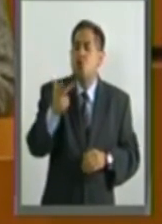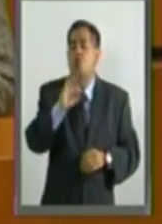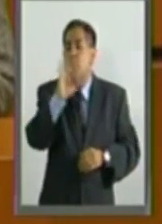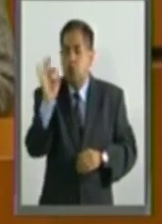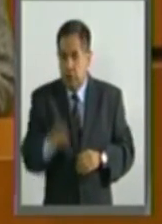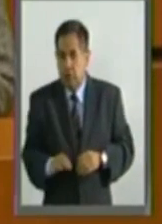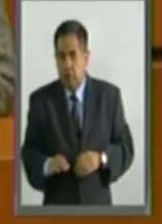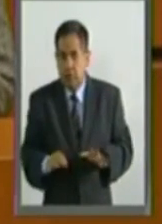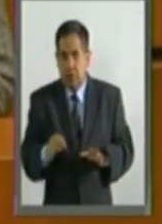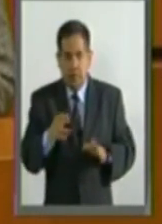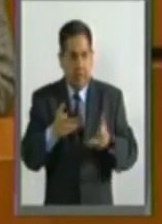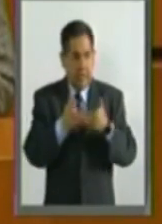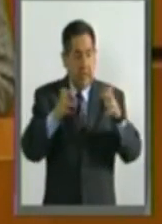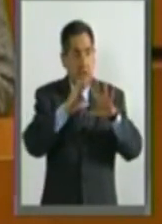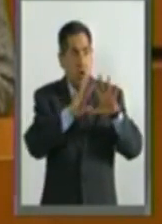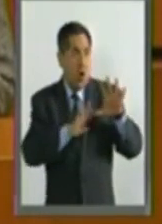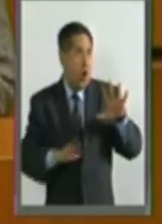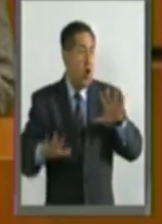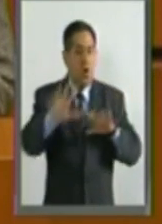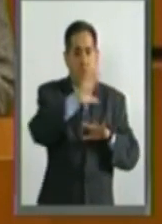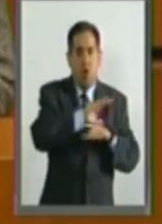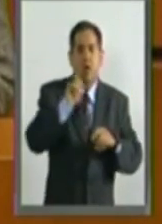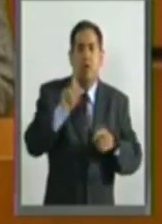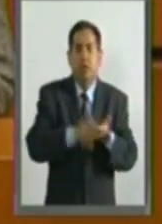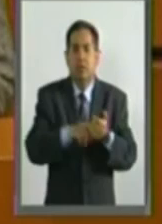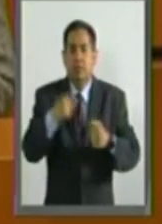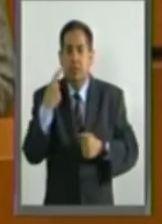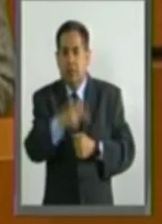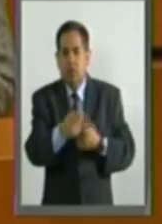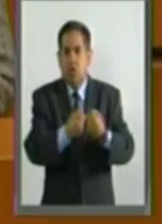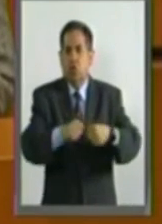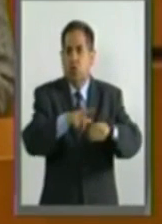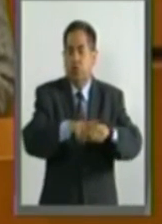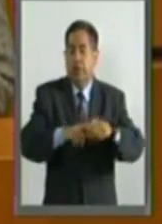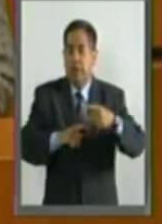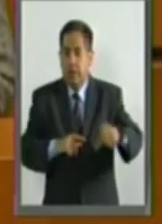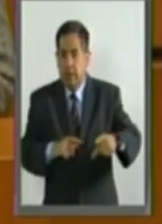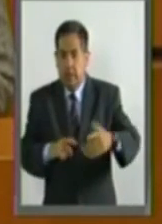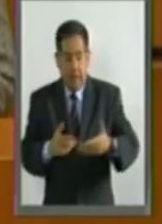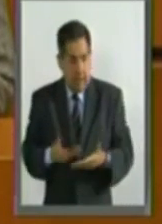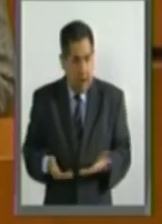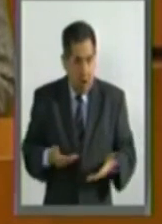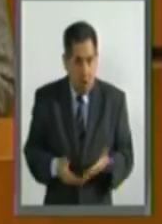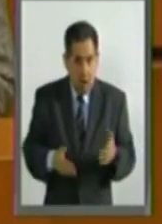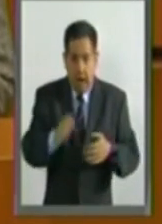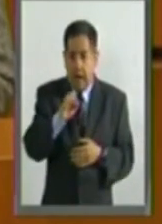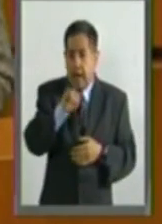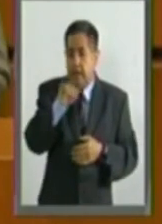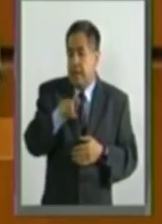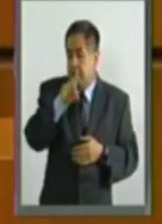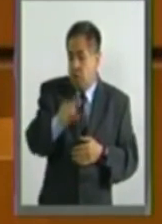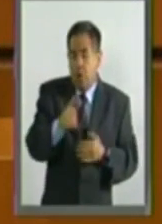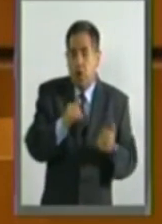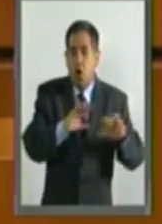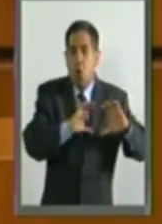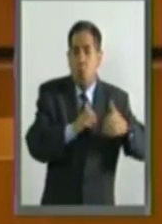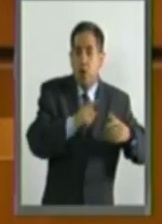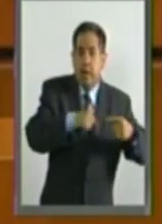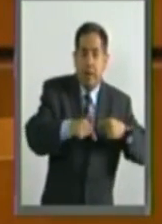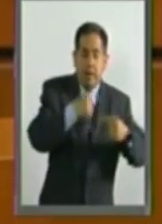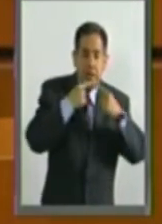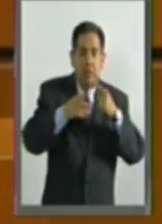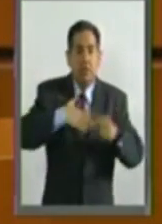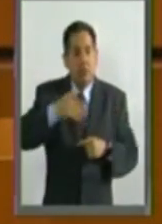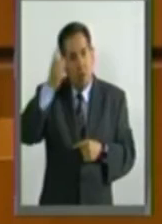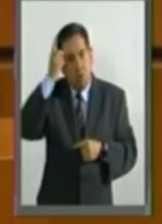50.8% del territorio nacional es propiedad social. Hoy los ejidos y las comunidades somos